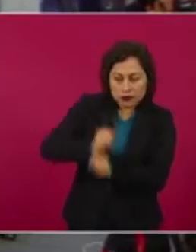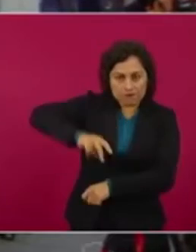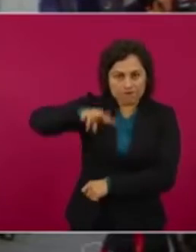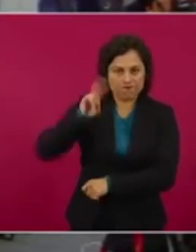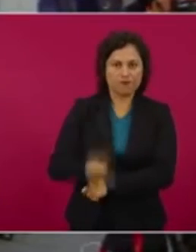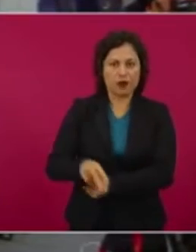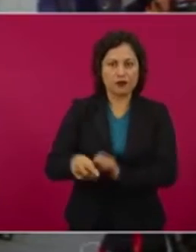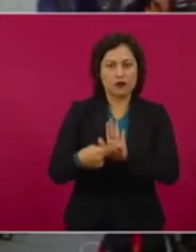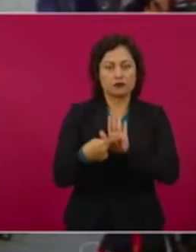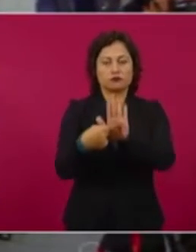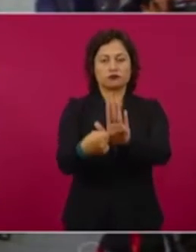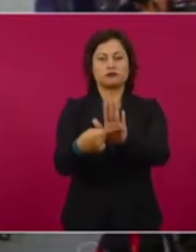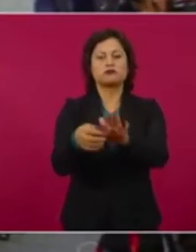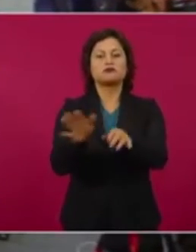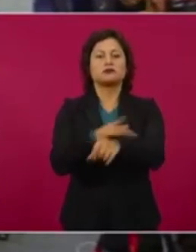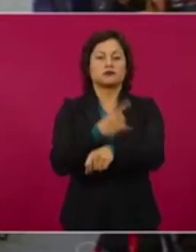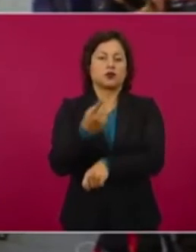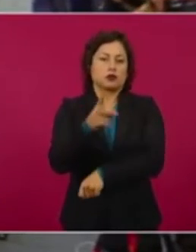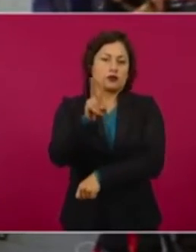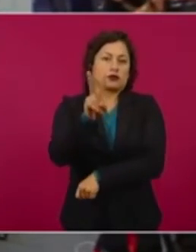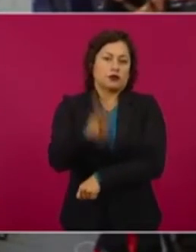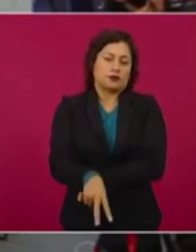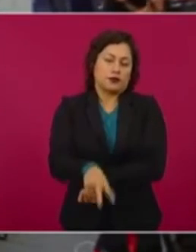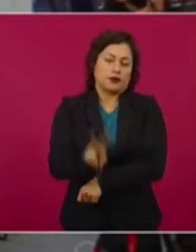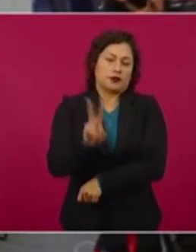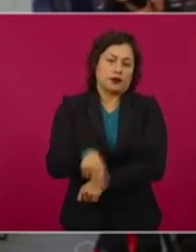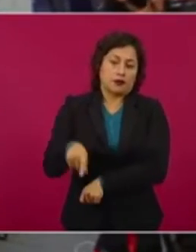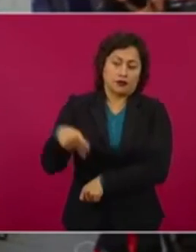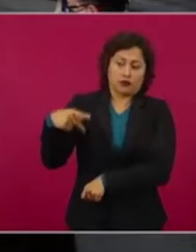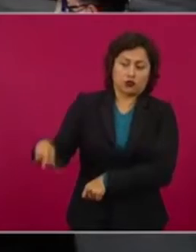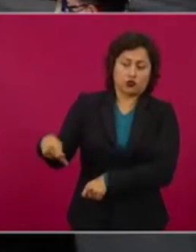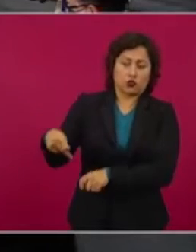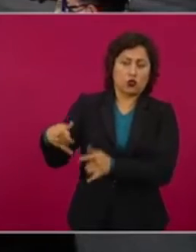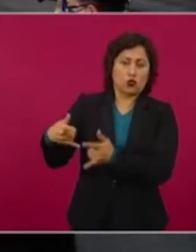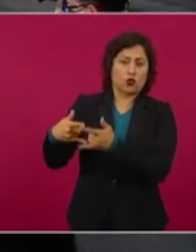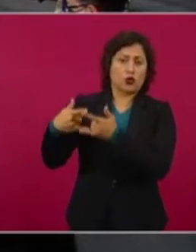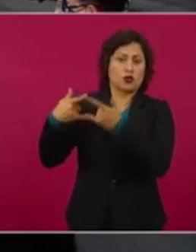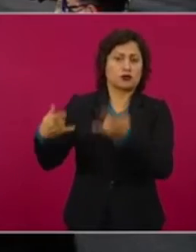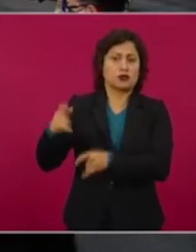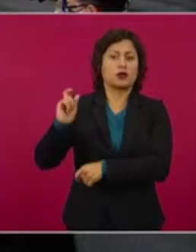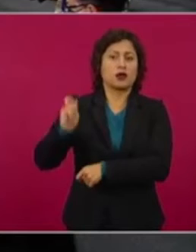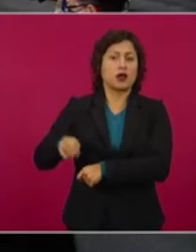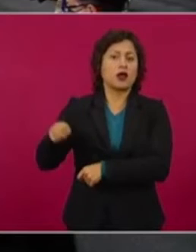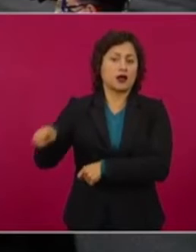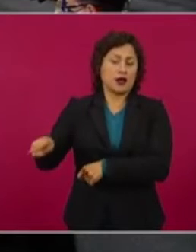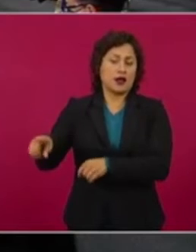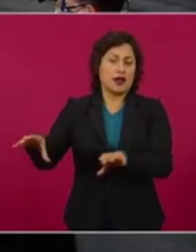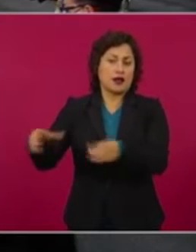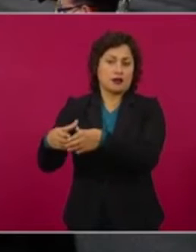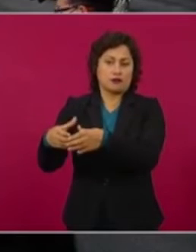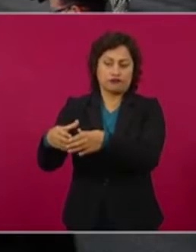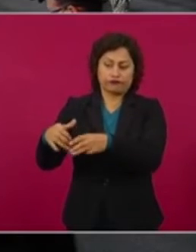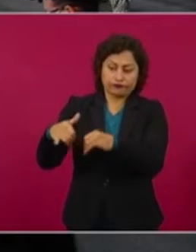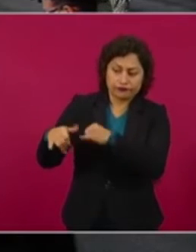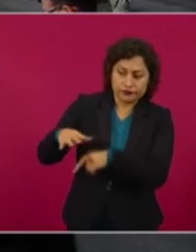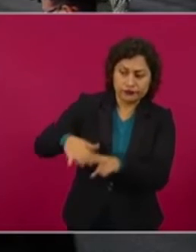hay que aceptar, señor presidente, que en algún momento de la historia el RAN se equivocó